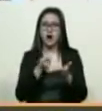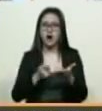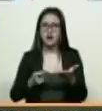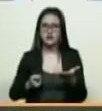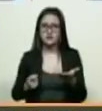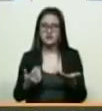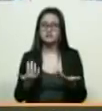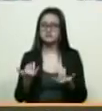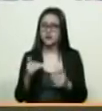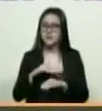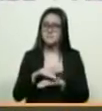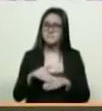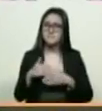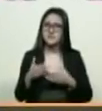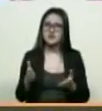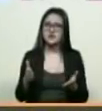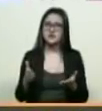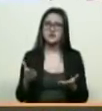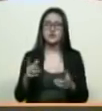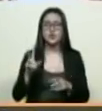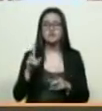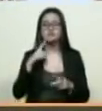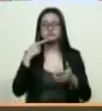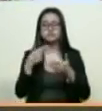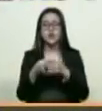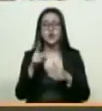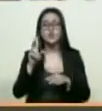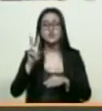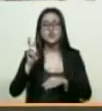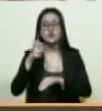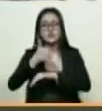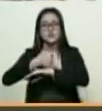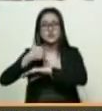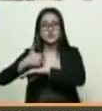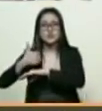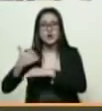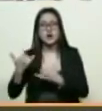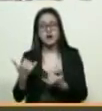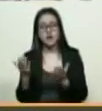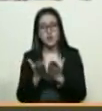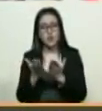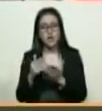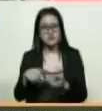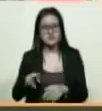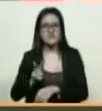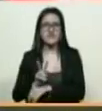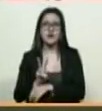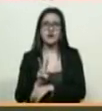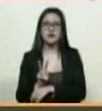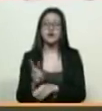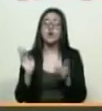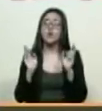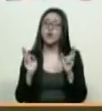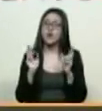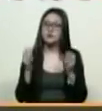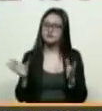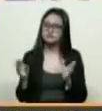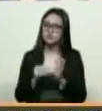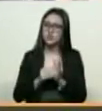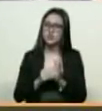el ministro nombró nuevas autoridades en la Escuela de Música aquí el estado Vargas, y esperamos pues que eso sea, forme parte